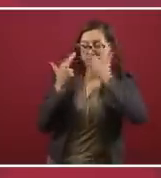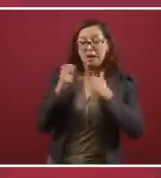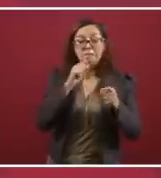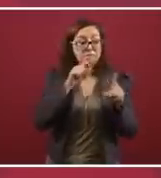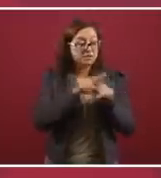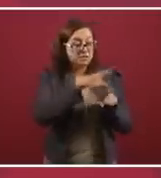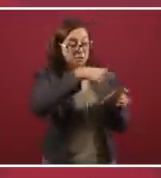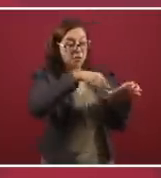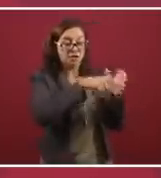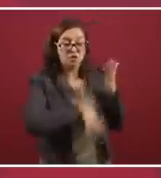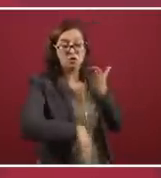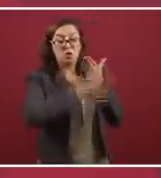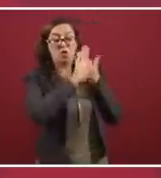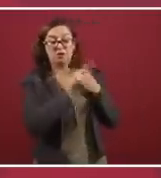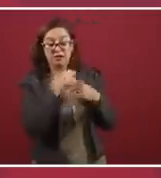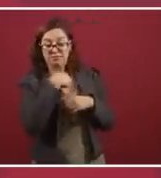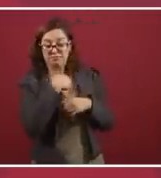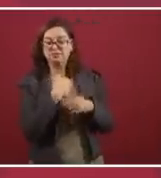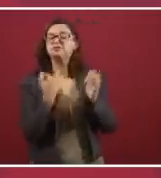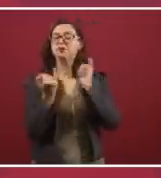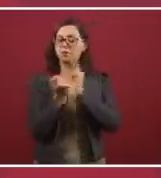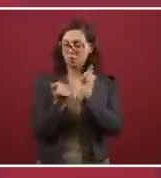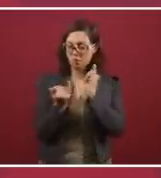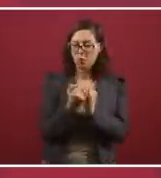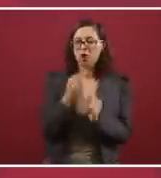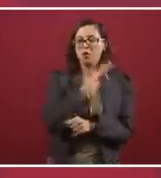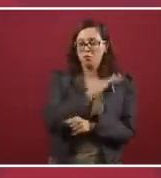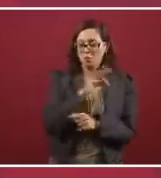con buenos ojos, para